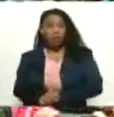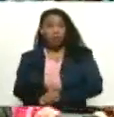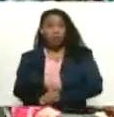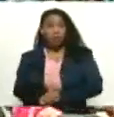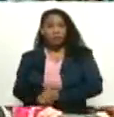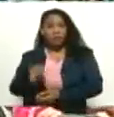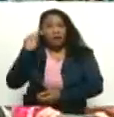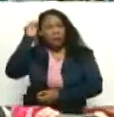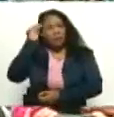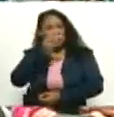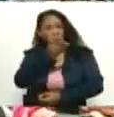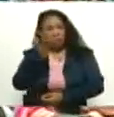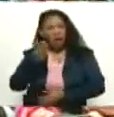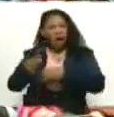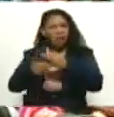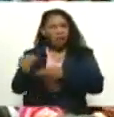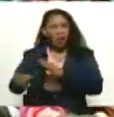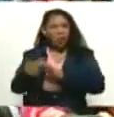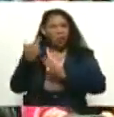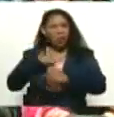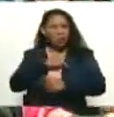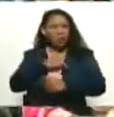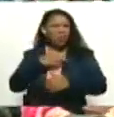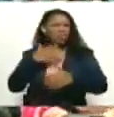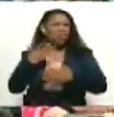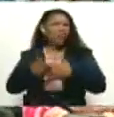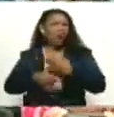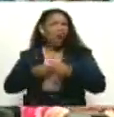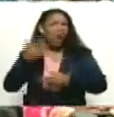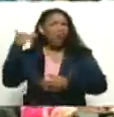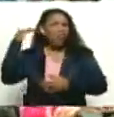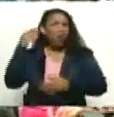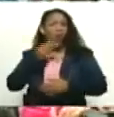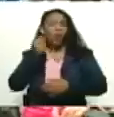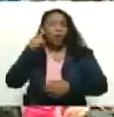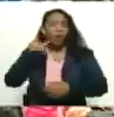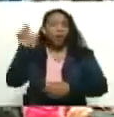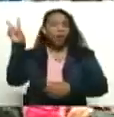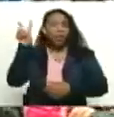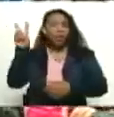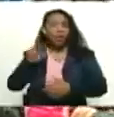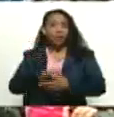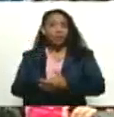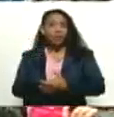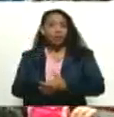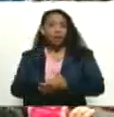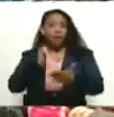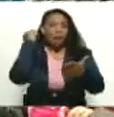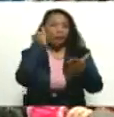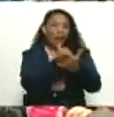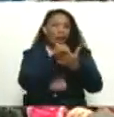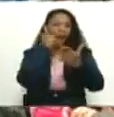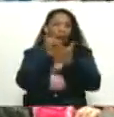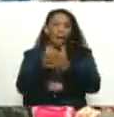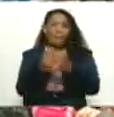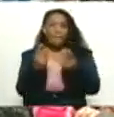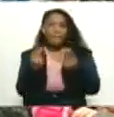que nos harían a nosotros? ¿Qué le hicieron a los jóvenes de este país? Los mataban,